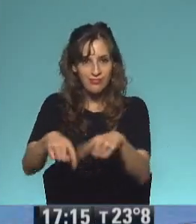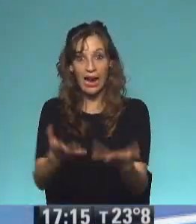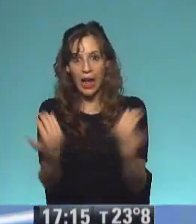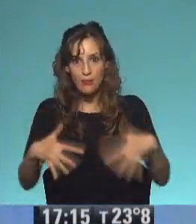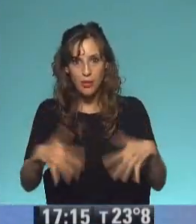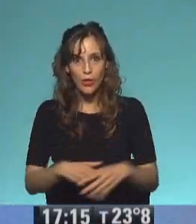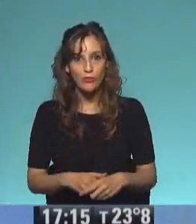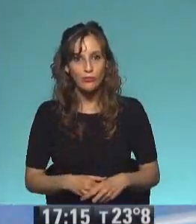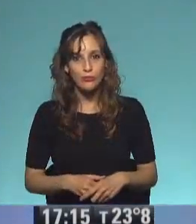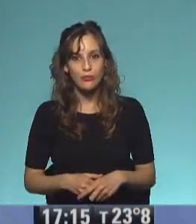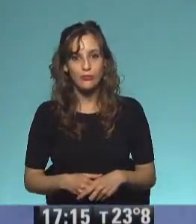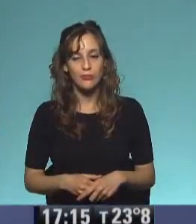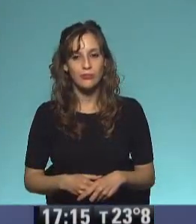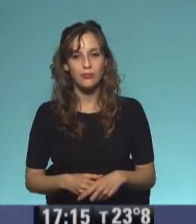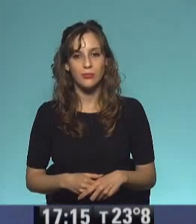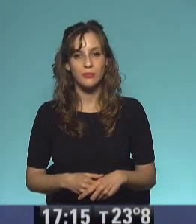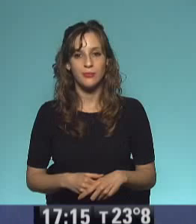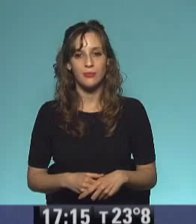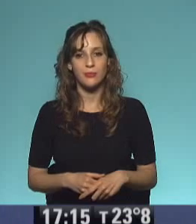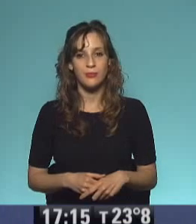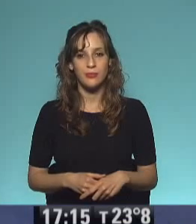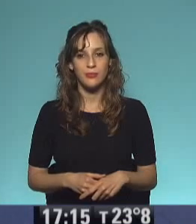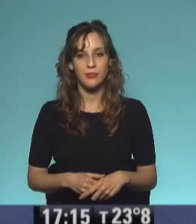Mauri. Esta, esta.